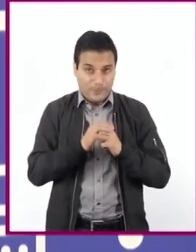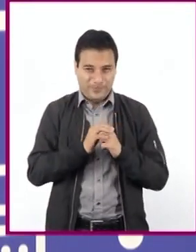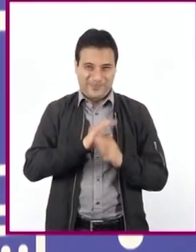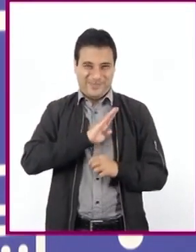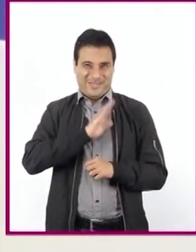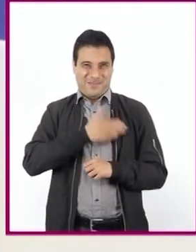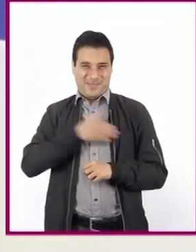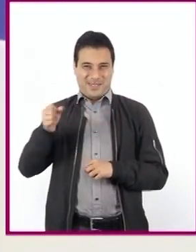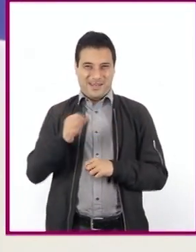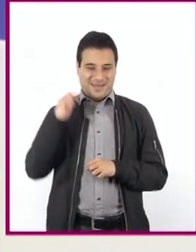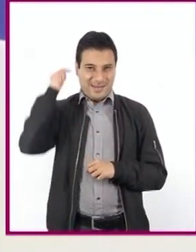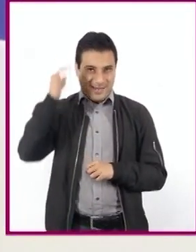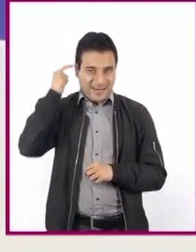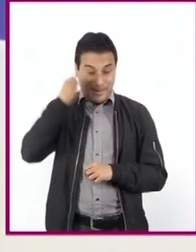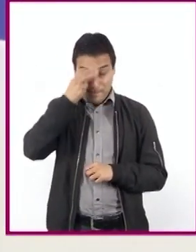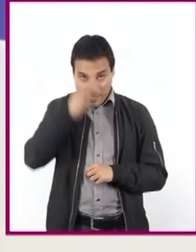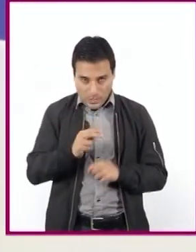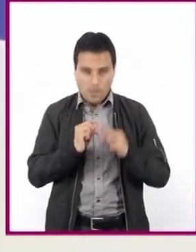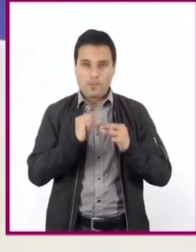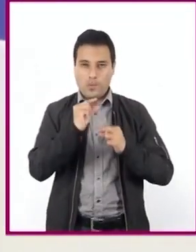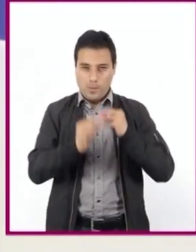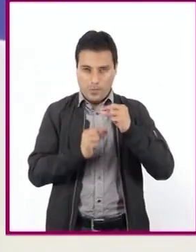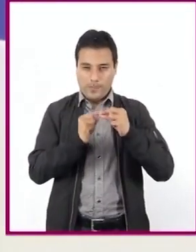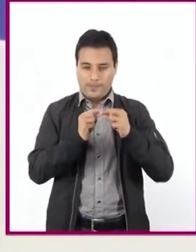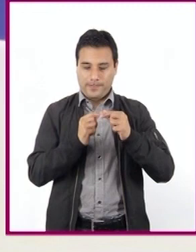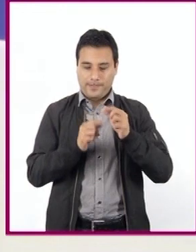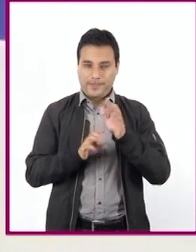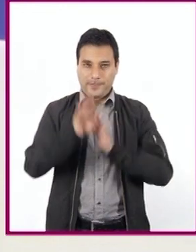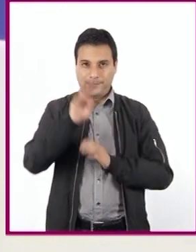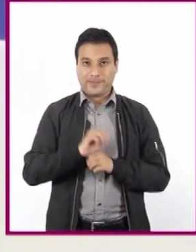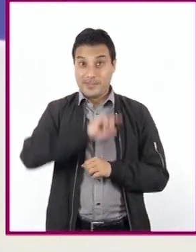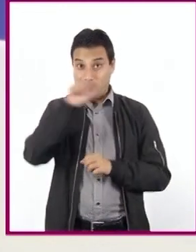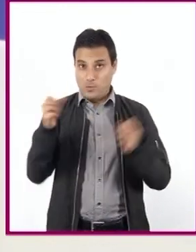México. Nos vemos pronto. Hasta la próxima.